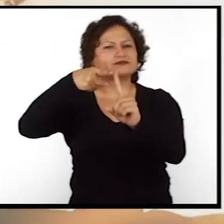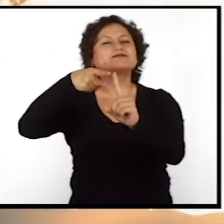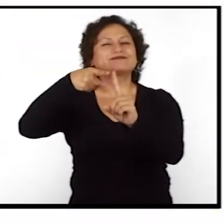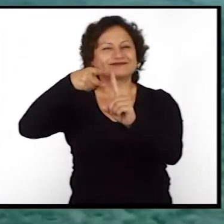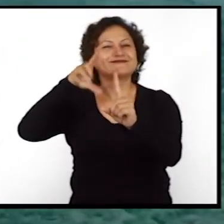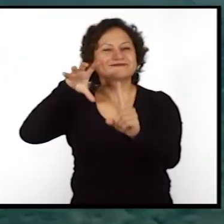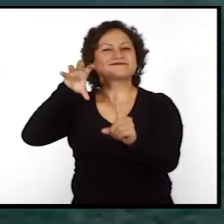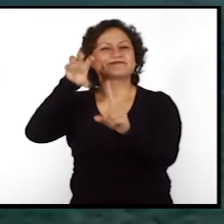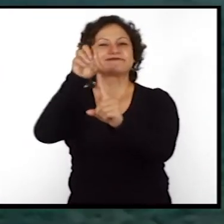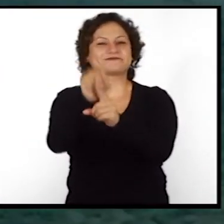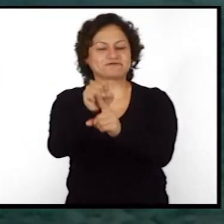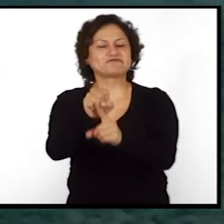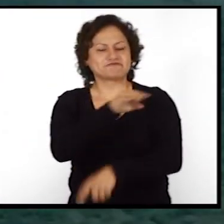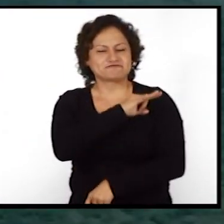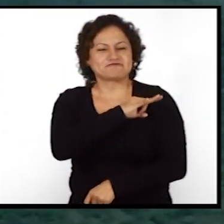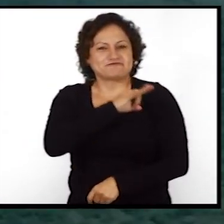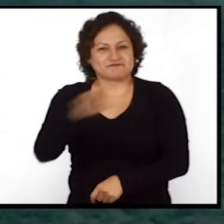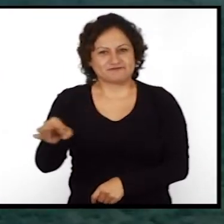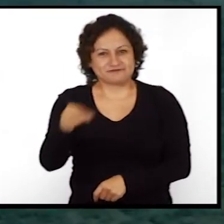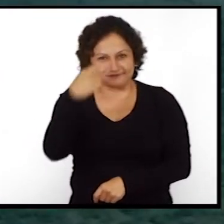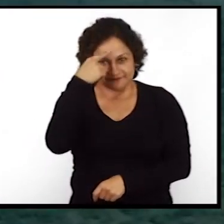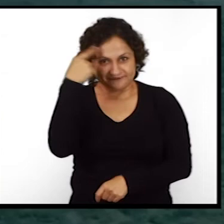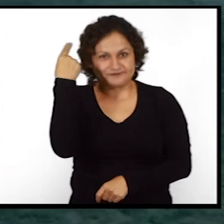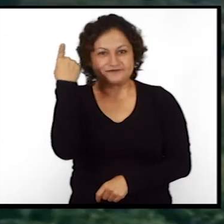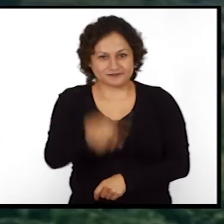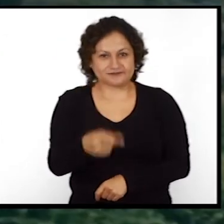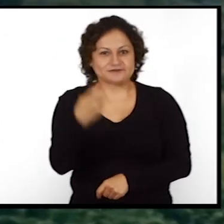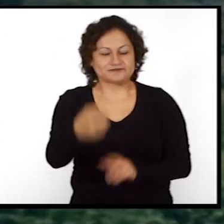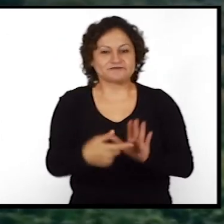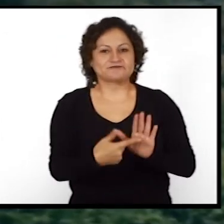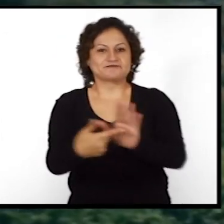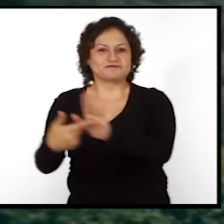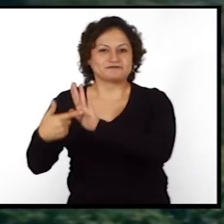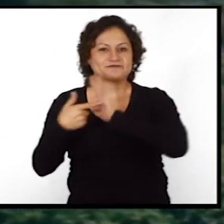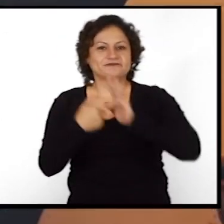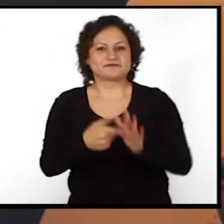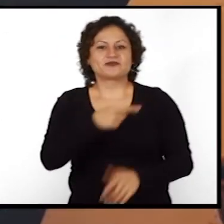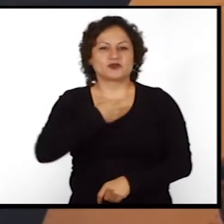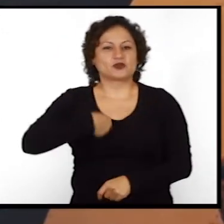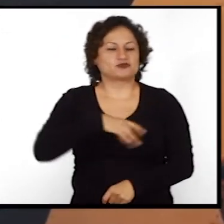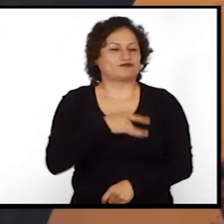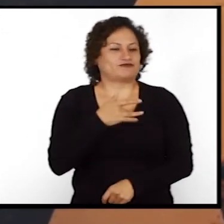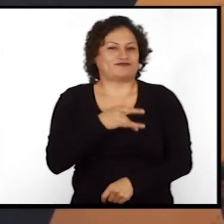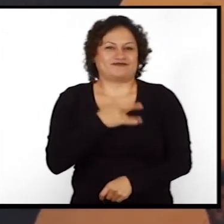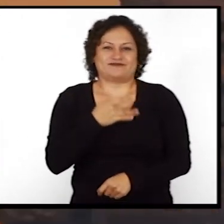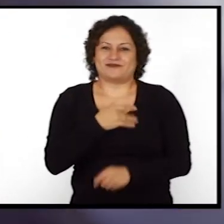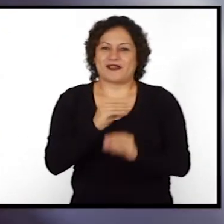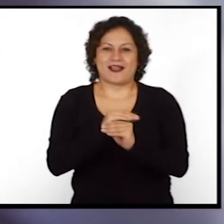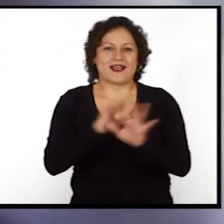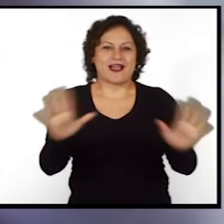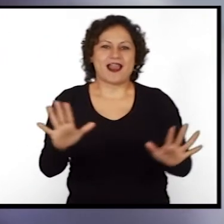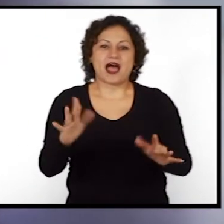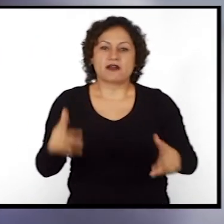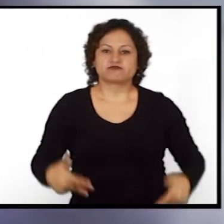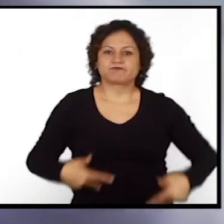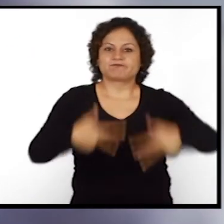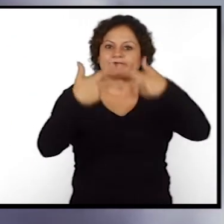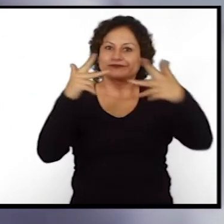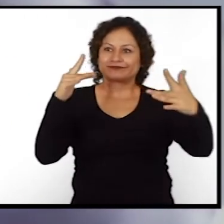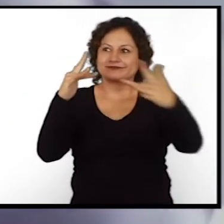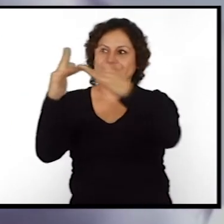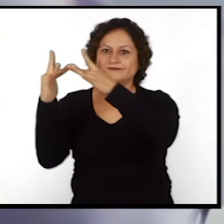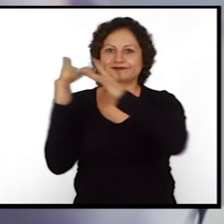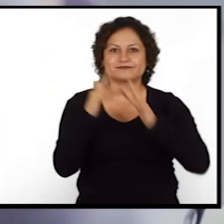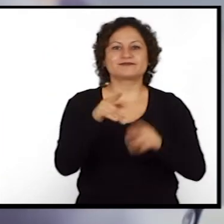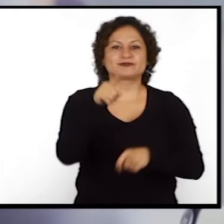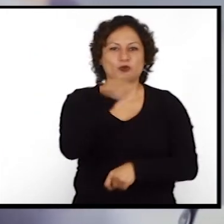embargo, estamos listos para enfrentarlo cumpliendo nuestras expectativas. Confiados y seguros que este formato virtual te dará